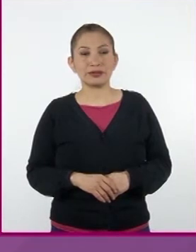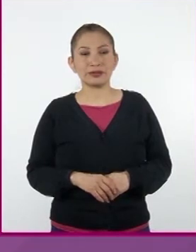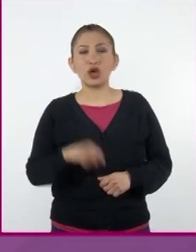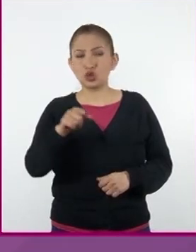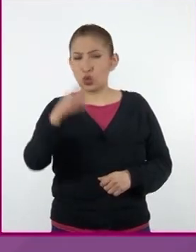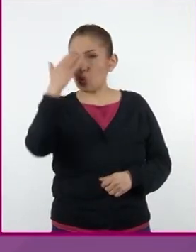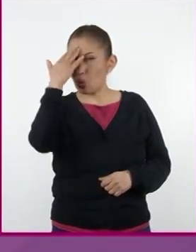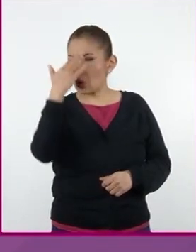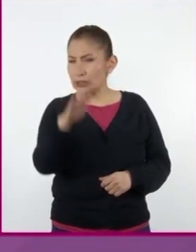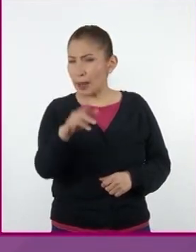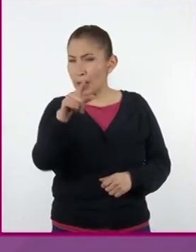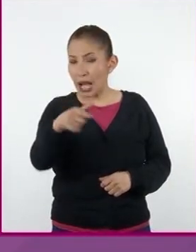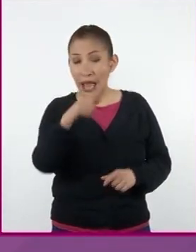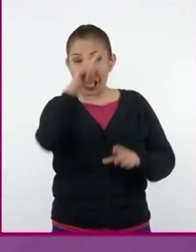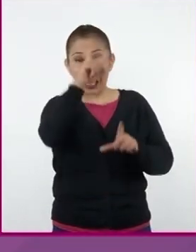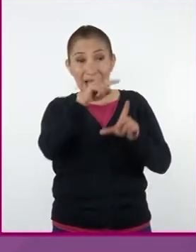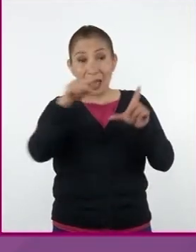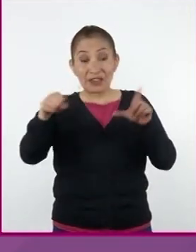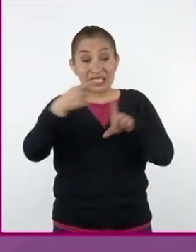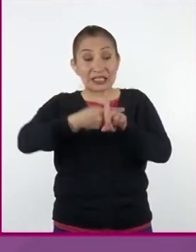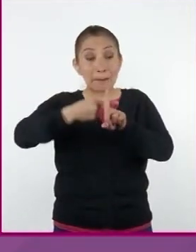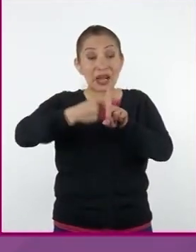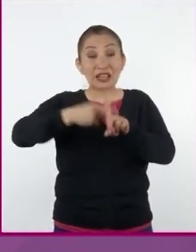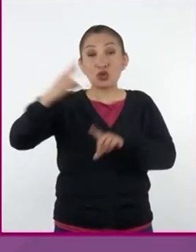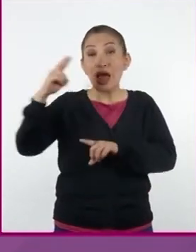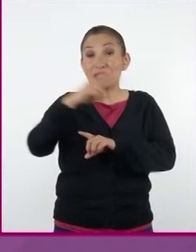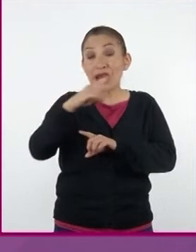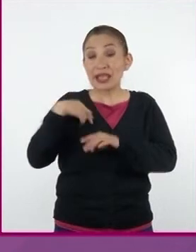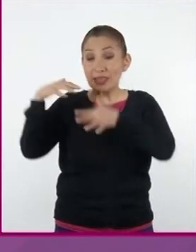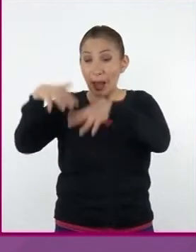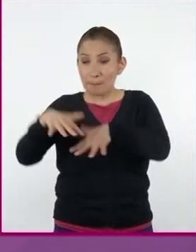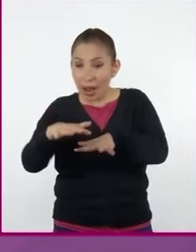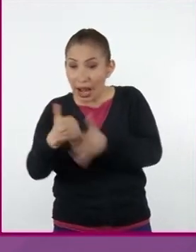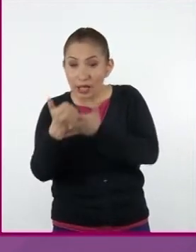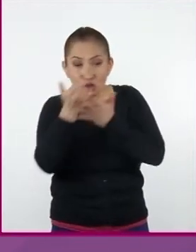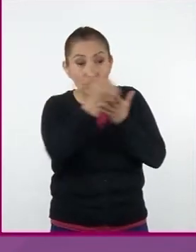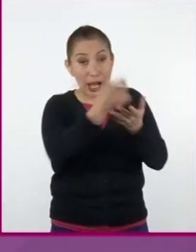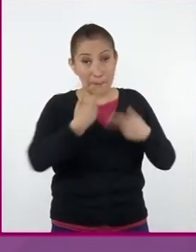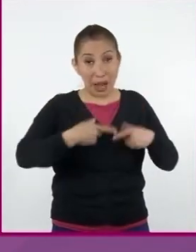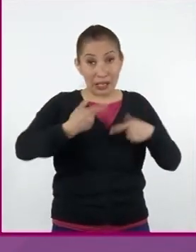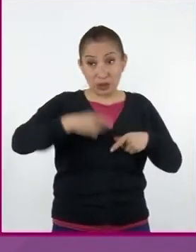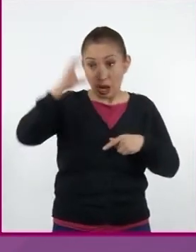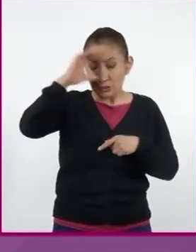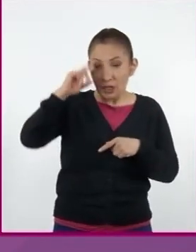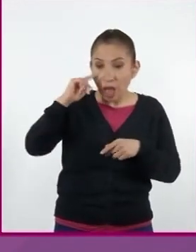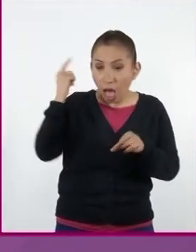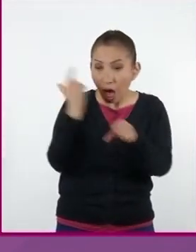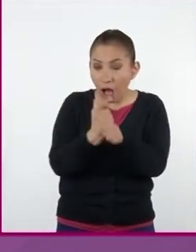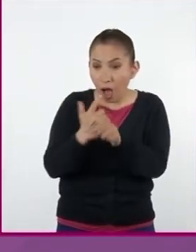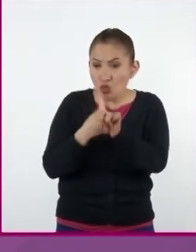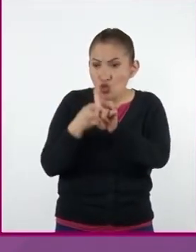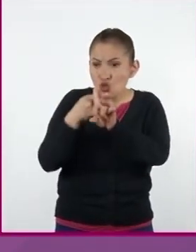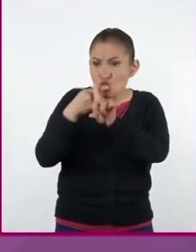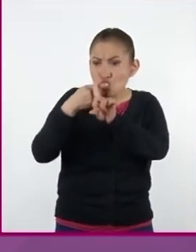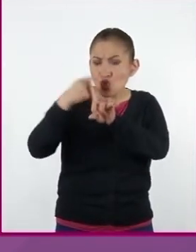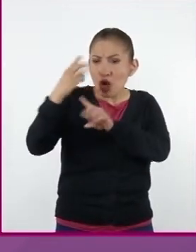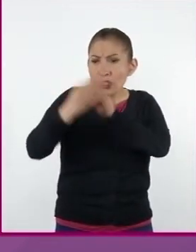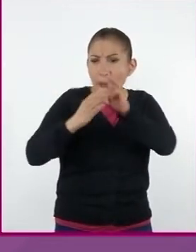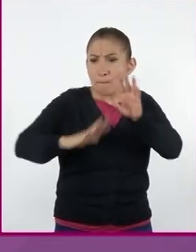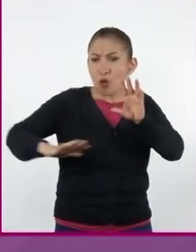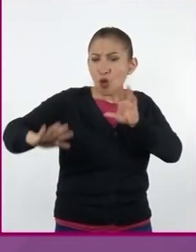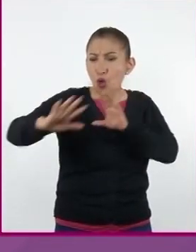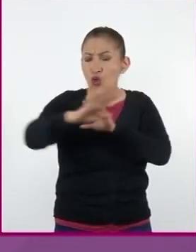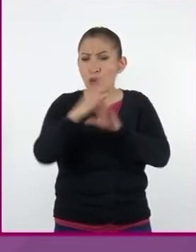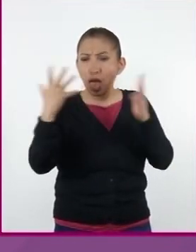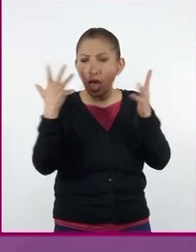¿Sabías que las gráficas de temperatura del aire y del mar ayudaron a los científicos a inferir el incremento global de la temperatura de la